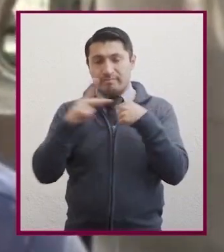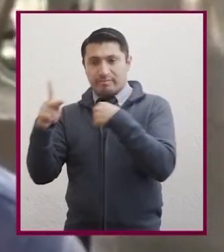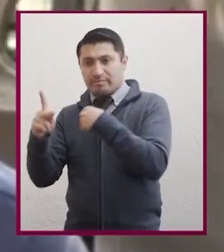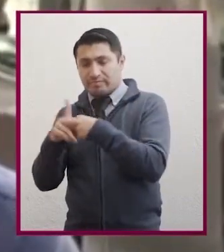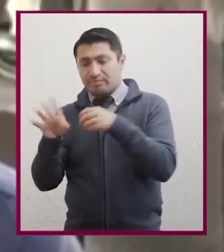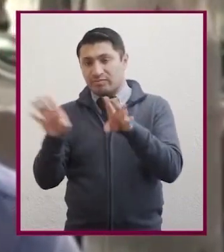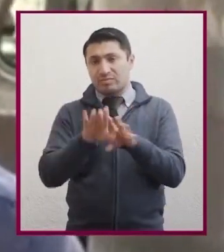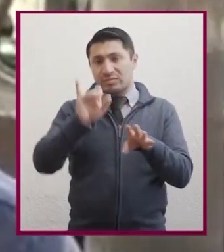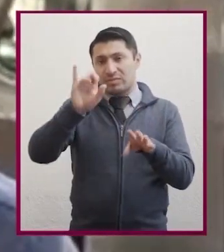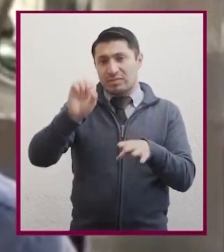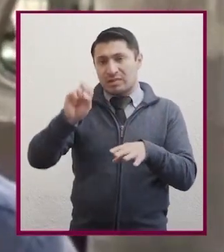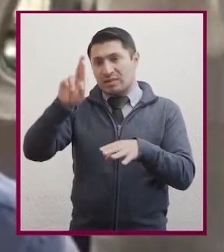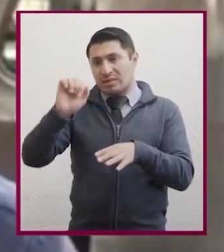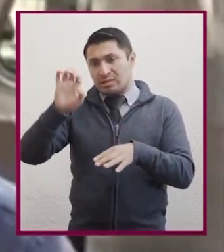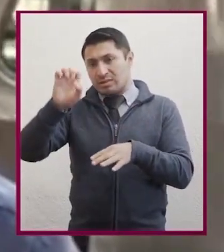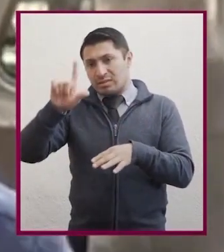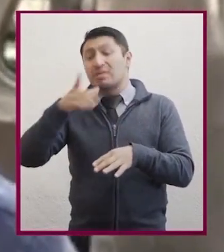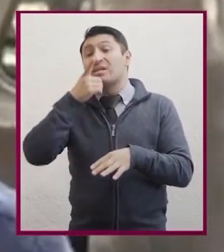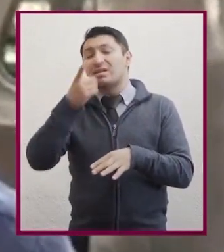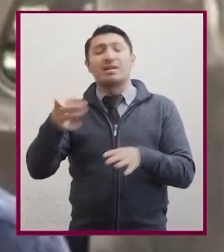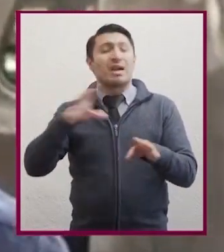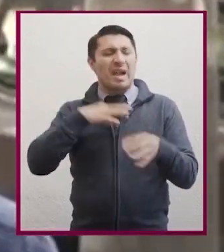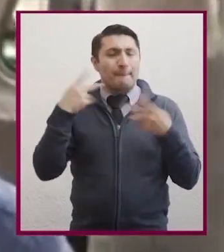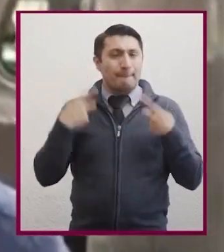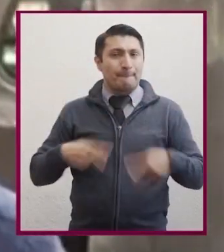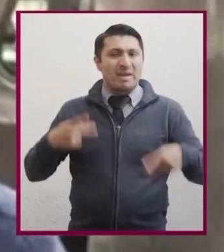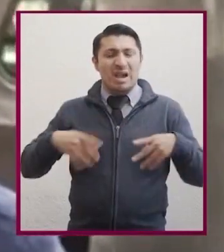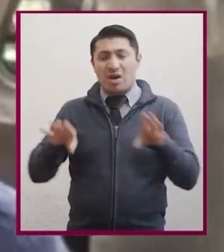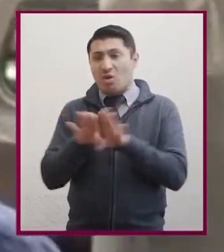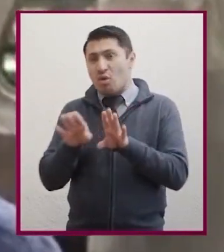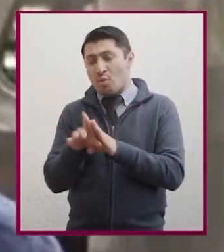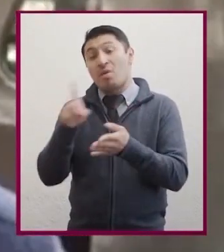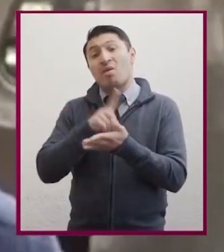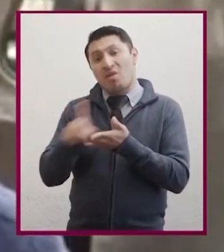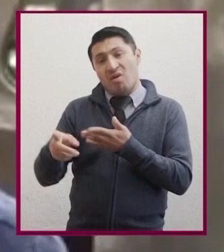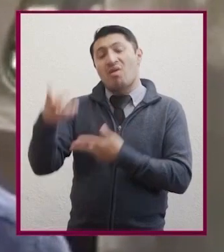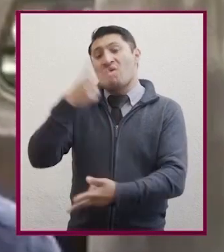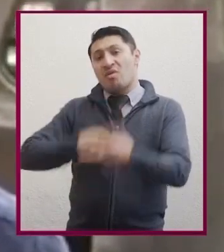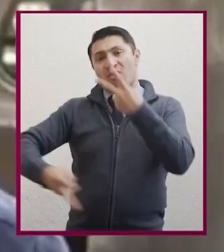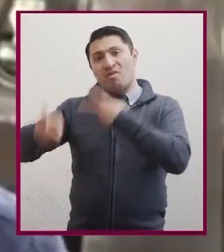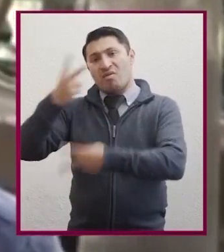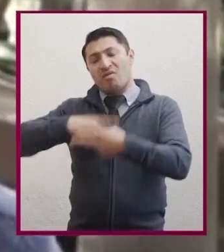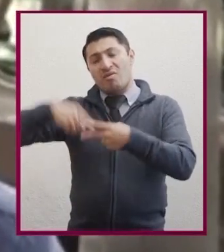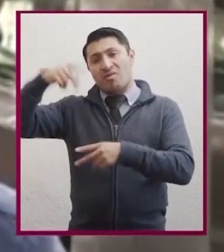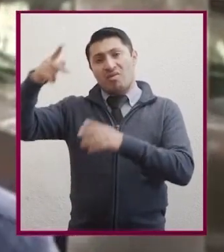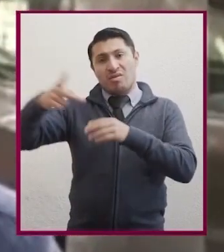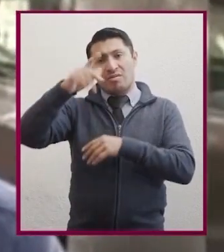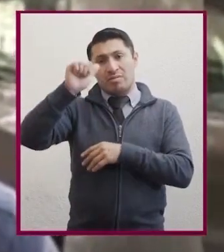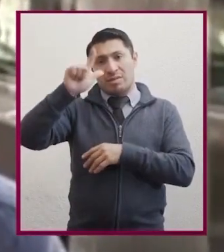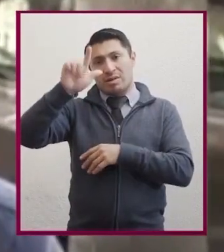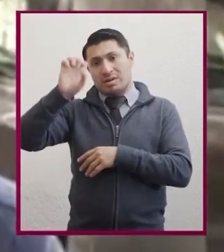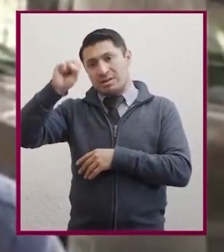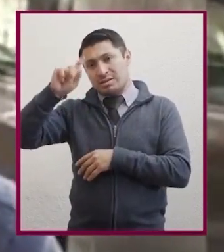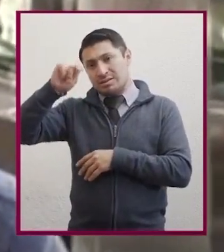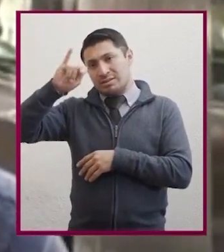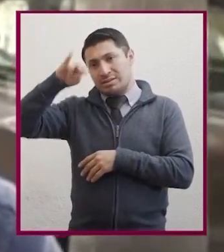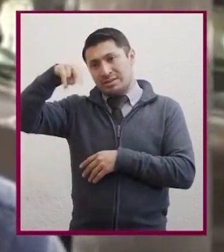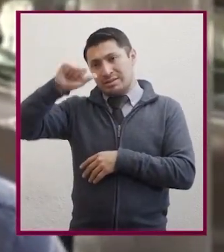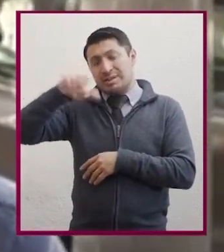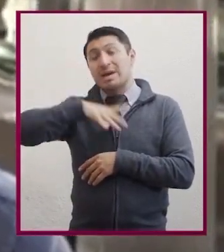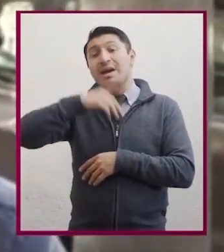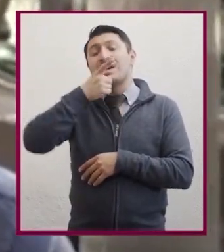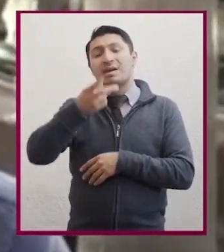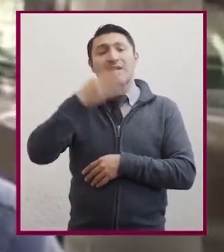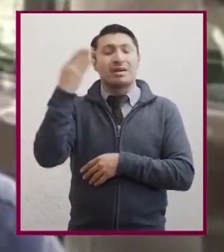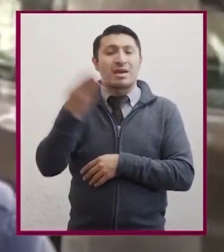Israel plantea que hay toda una serie de personas que tendrían derecho a volver a Palestina por lo que se dice en